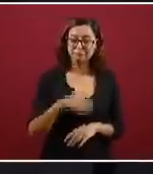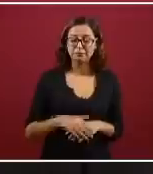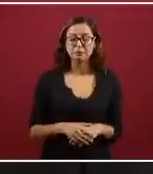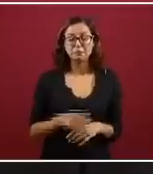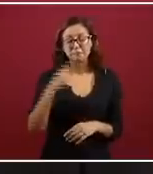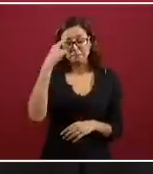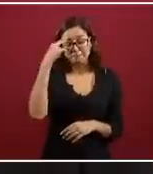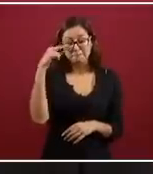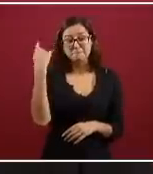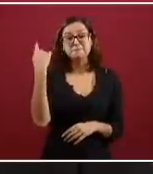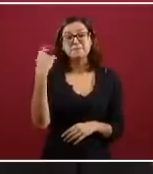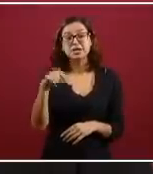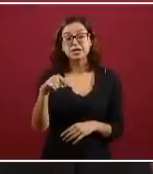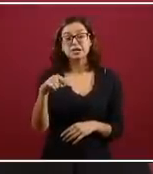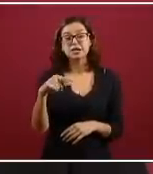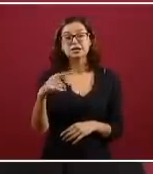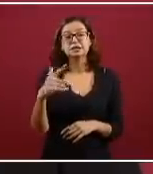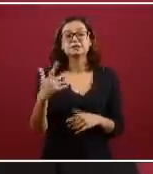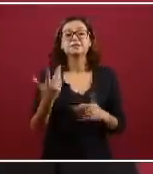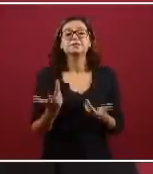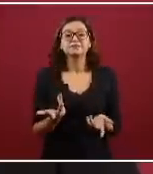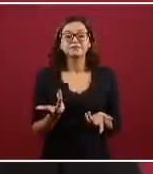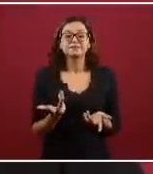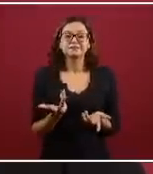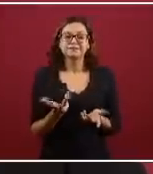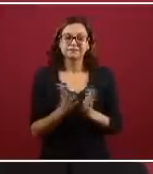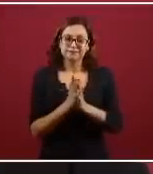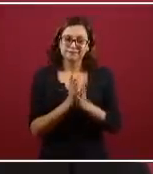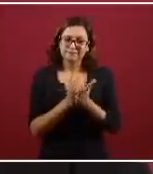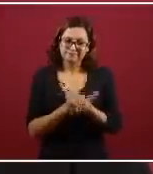para que nos ayuden